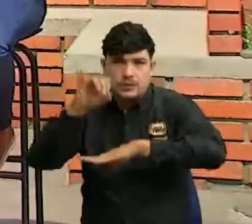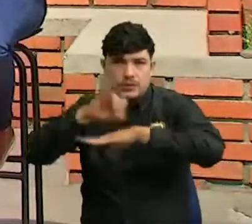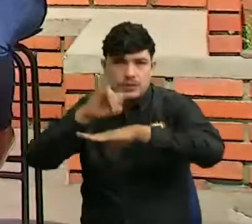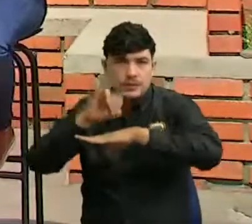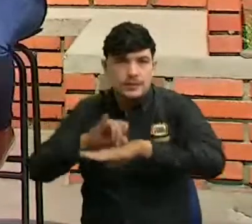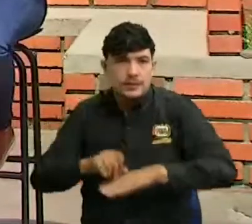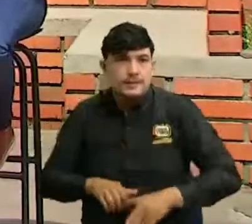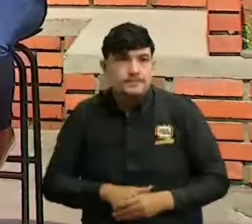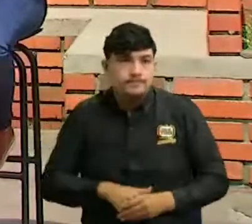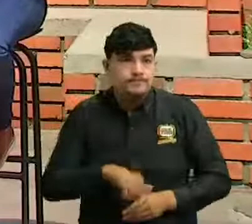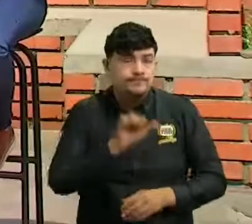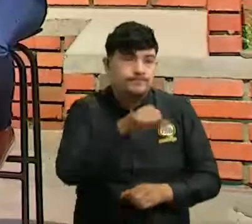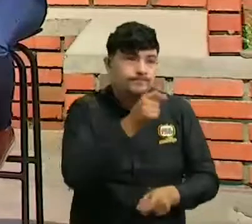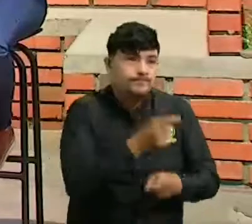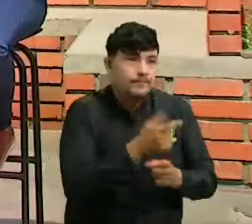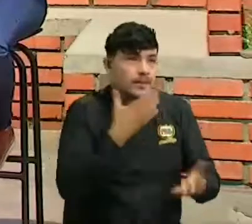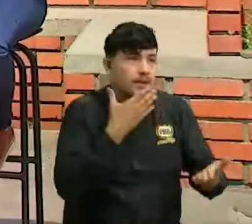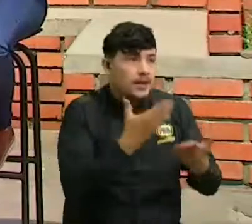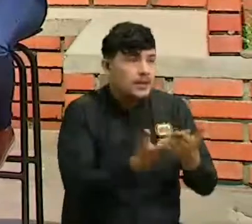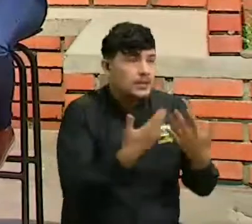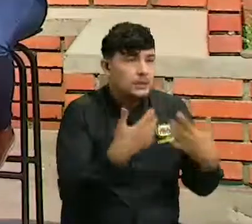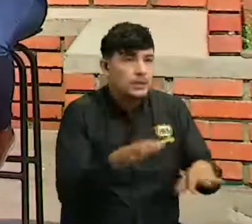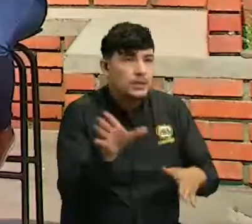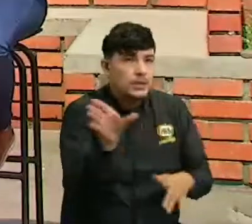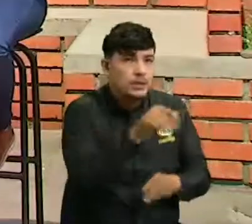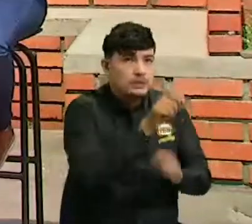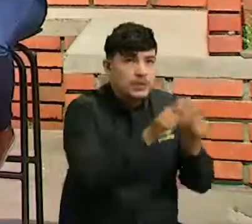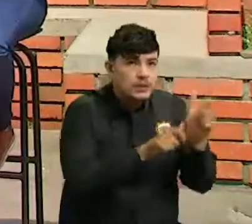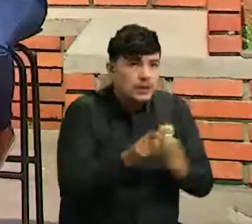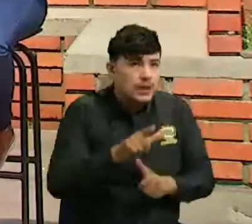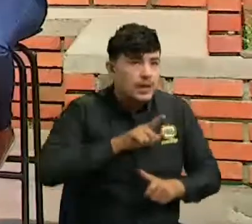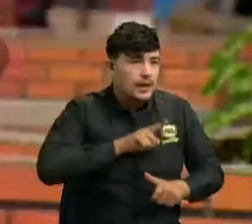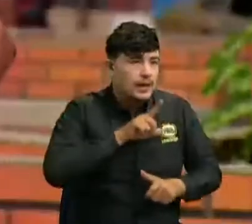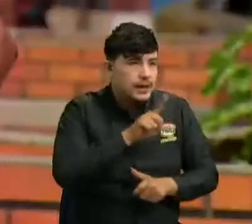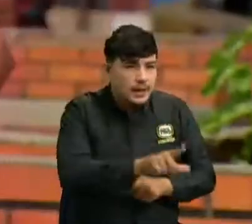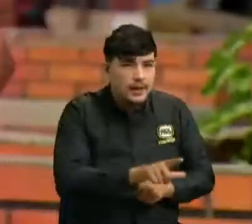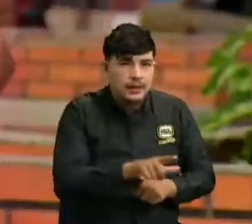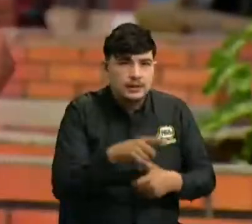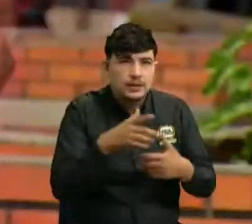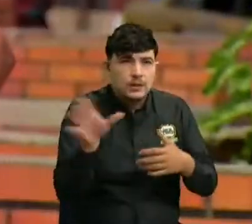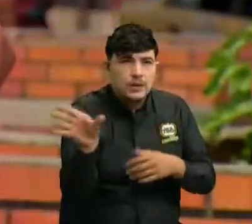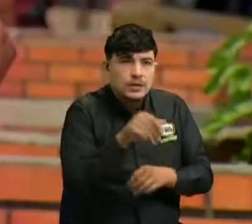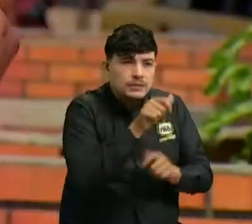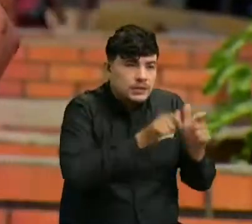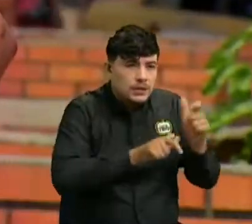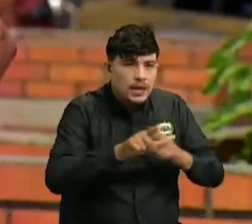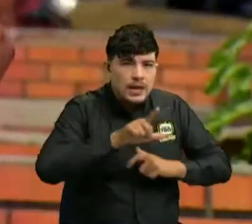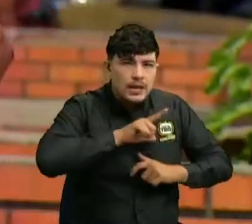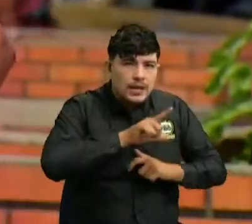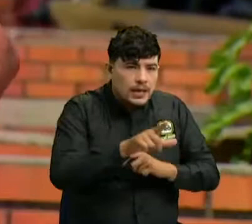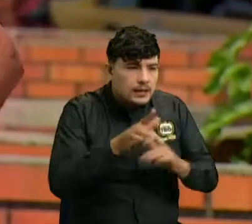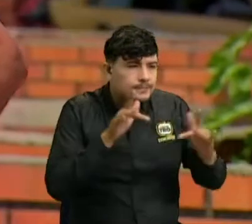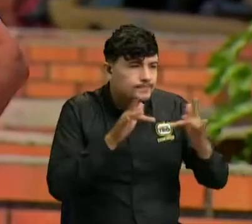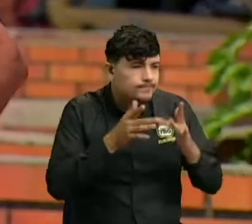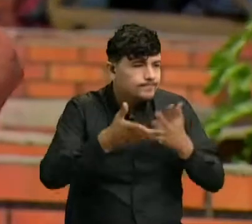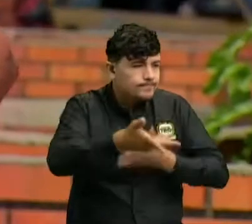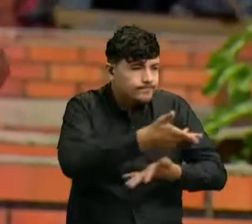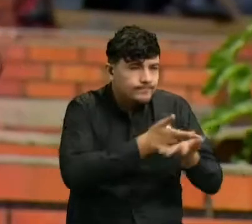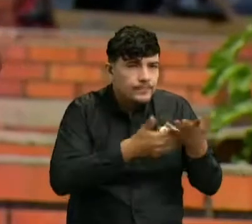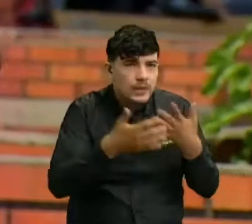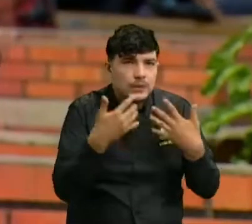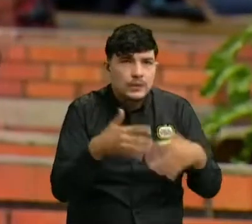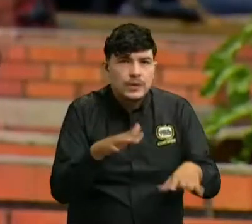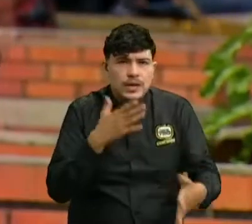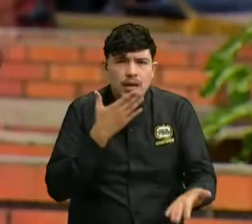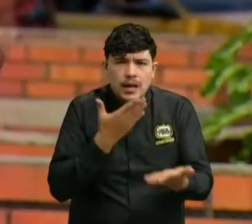aquí hay que agradecerle a todos los líderes que nos han intercedido para el progreso de este barrio. Al padre Imael Vaca se le agradece la